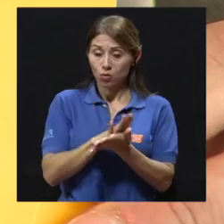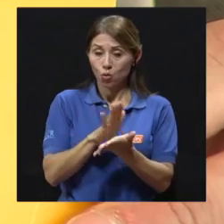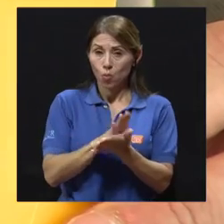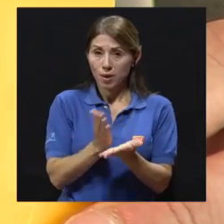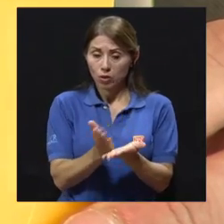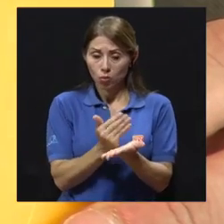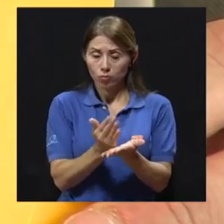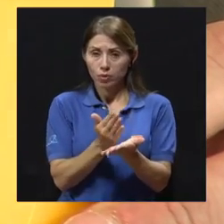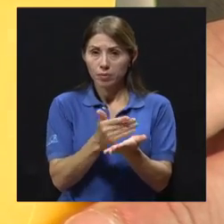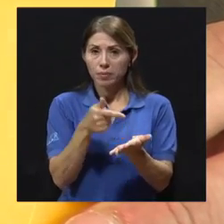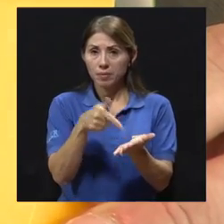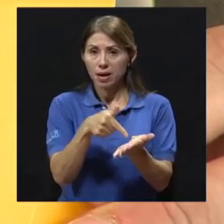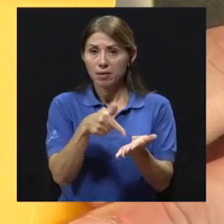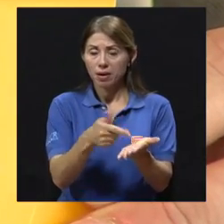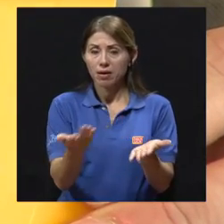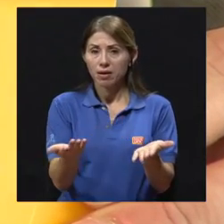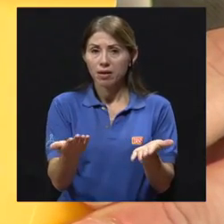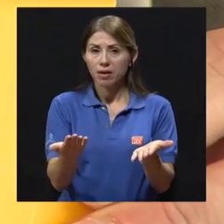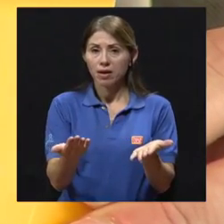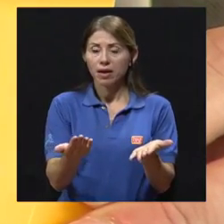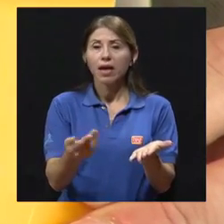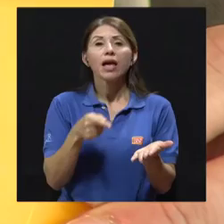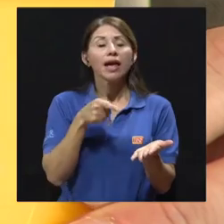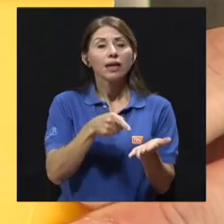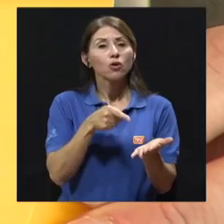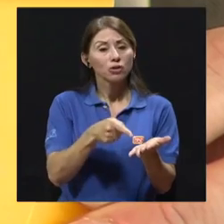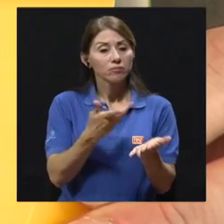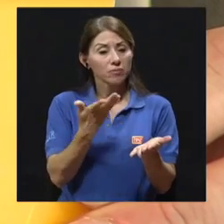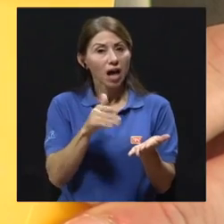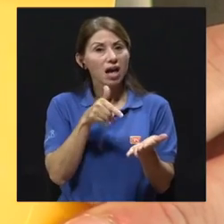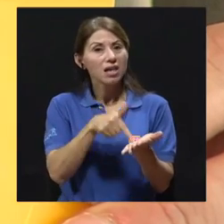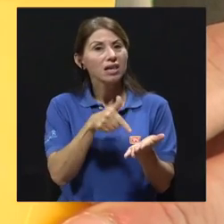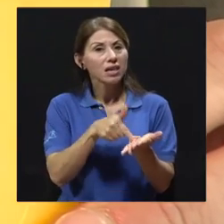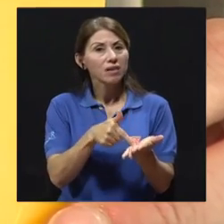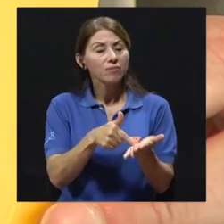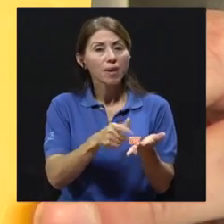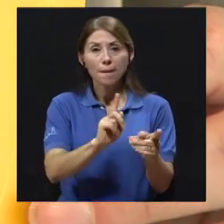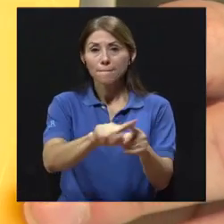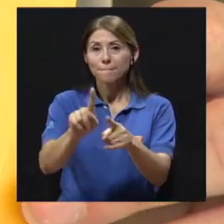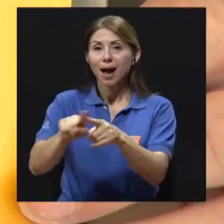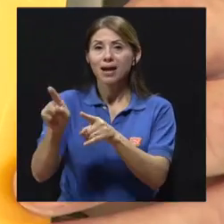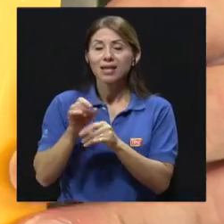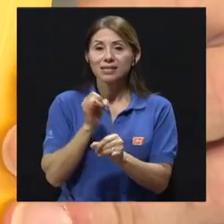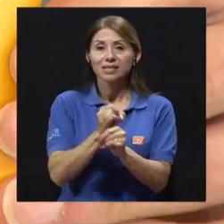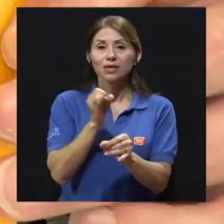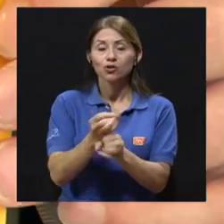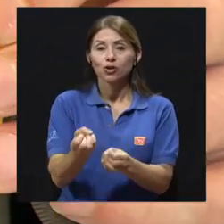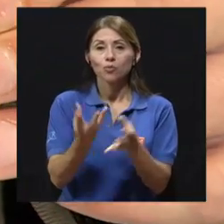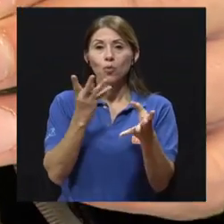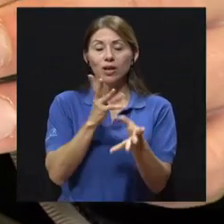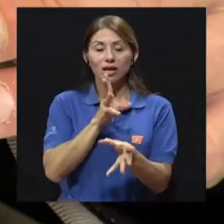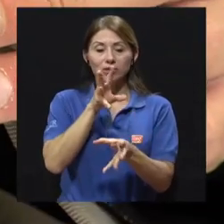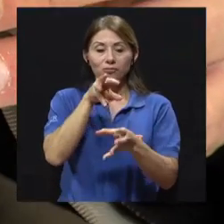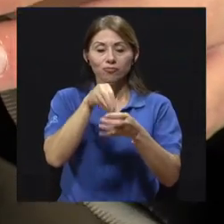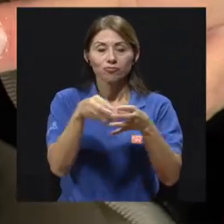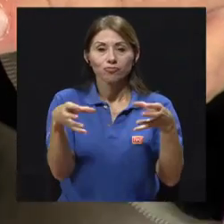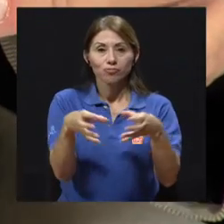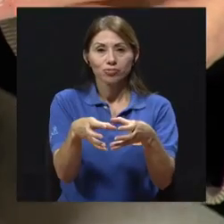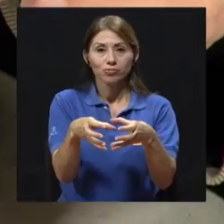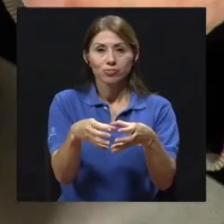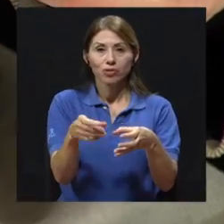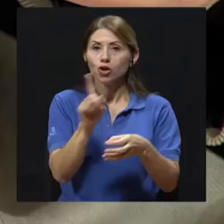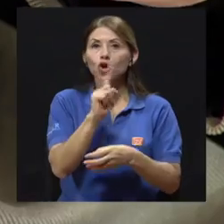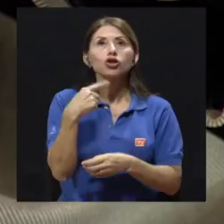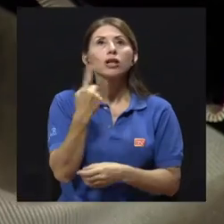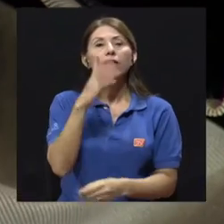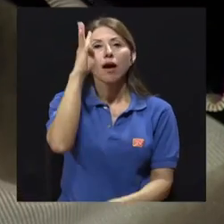documento de este tipo, ¿verdad?, dicho sea de paso, donde en el cual se involucran varias instituciones del Estado para diseñarlo, o sea, no